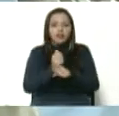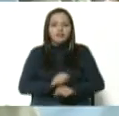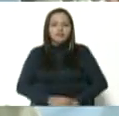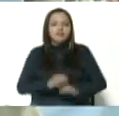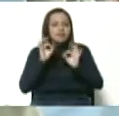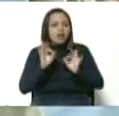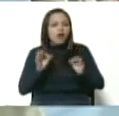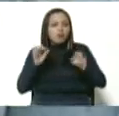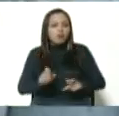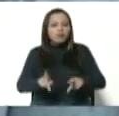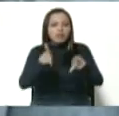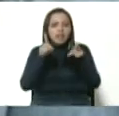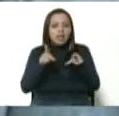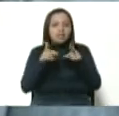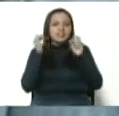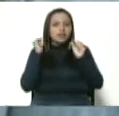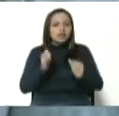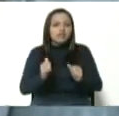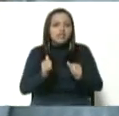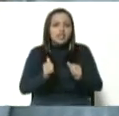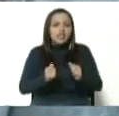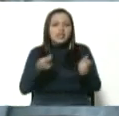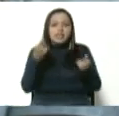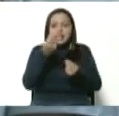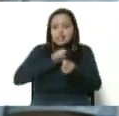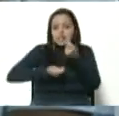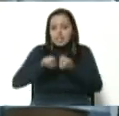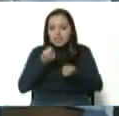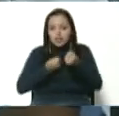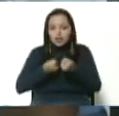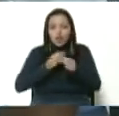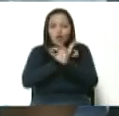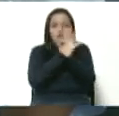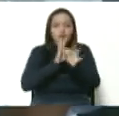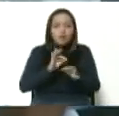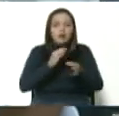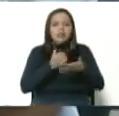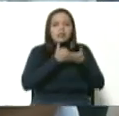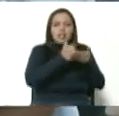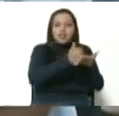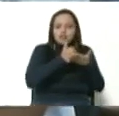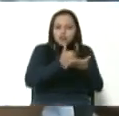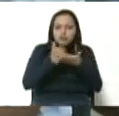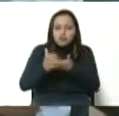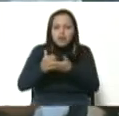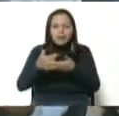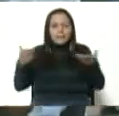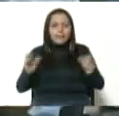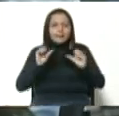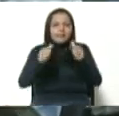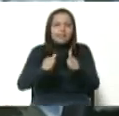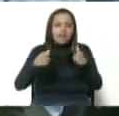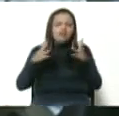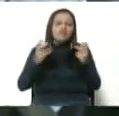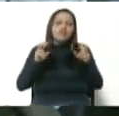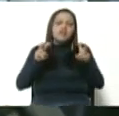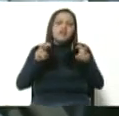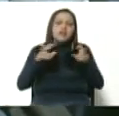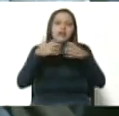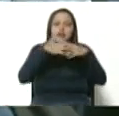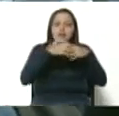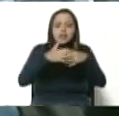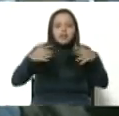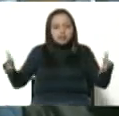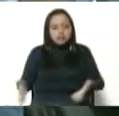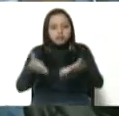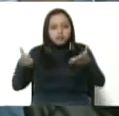garantizando oportunidades de seguridad de los ingresos, medios de sustento y emprendimiento, además de promover